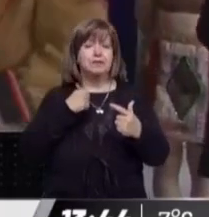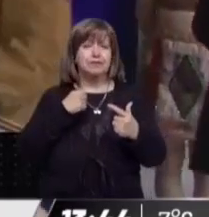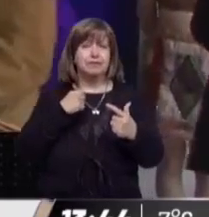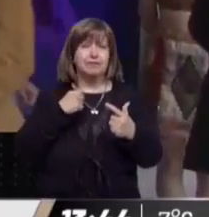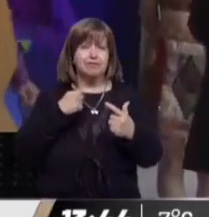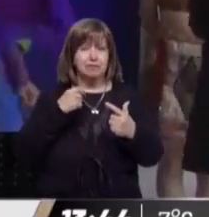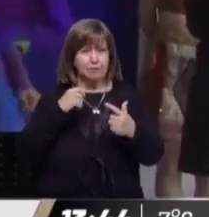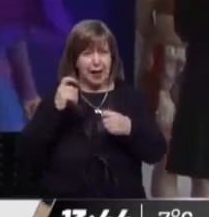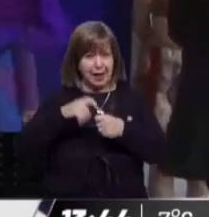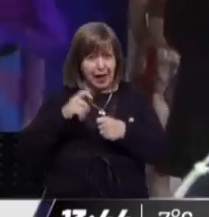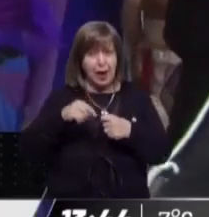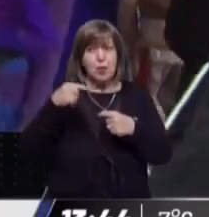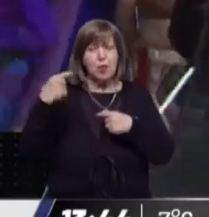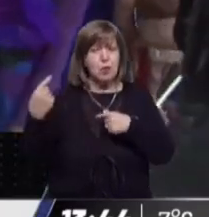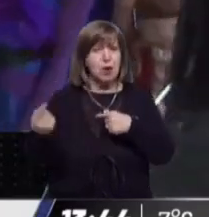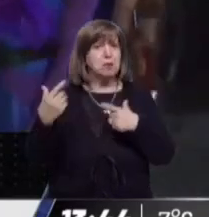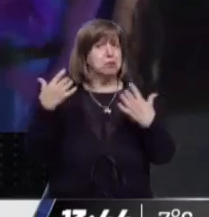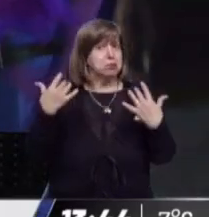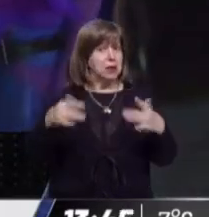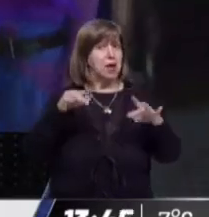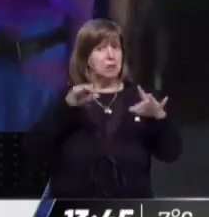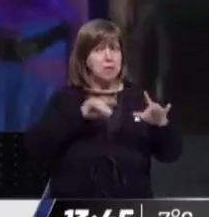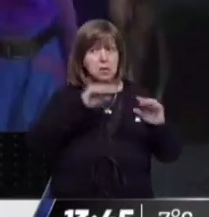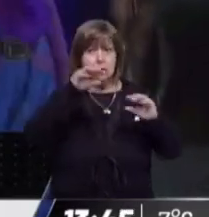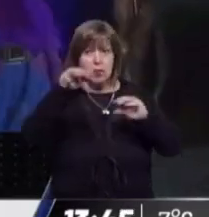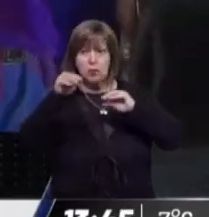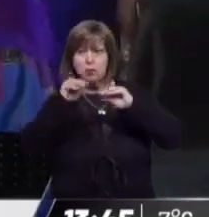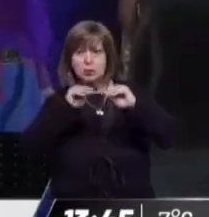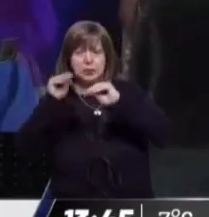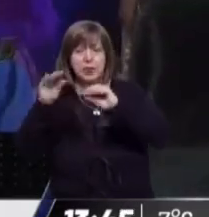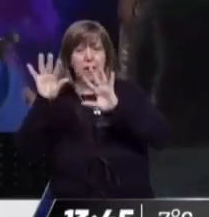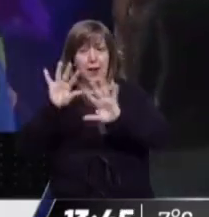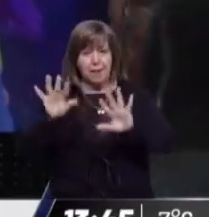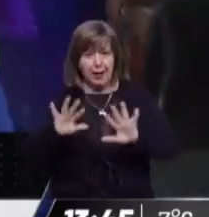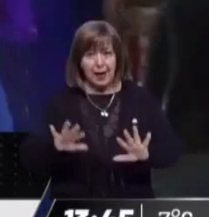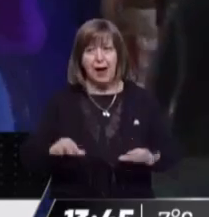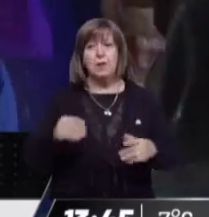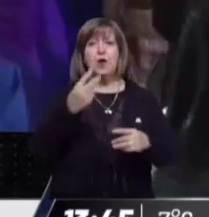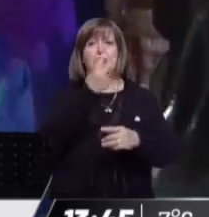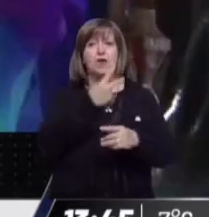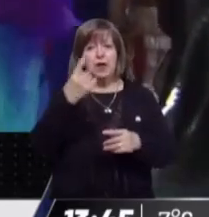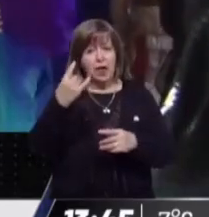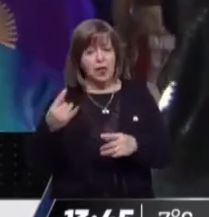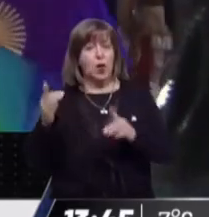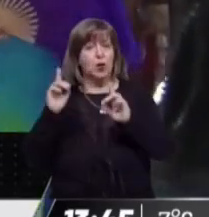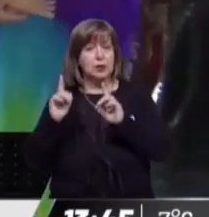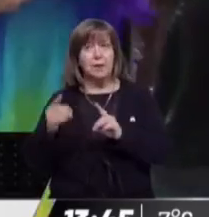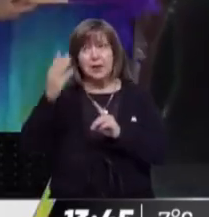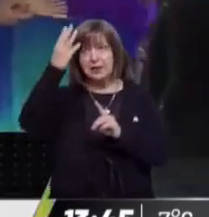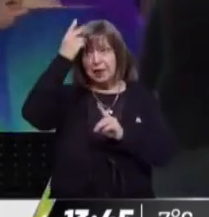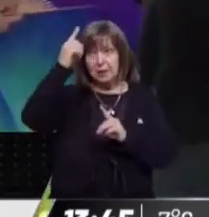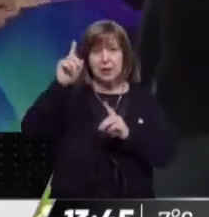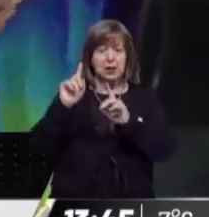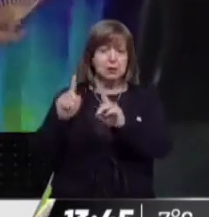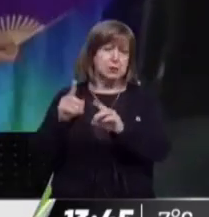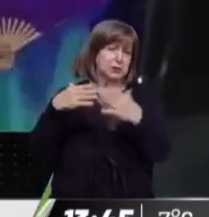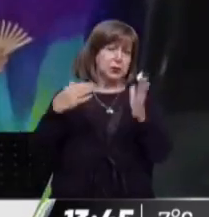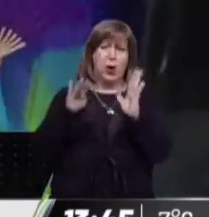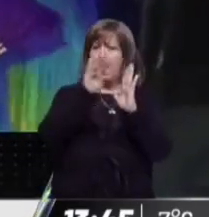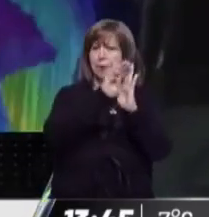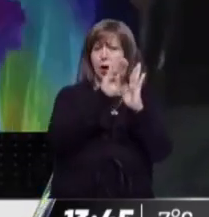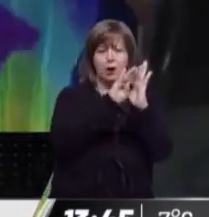móvil maravilloso con funciones que va a estar en la zona este y en el Valle de Uco. Así que tenemos una gran